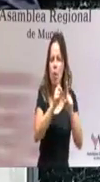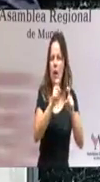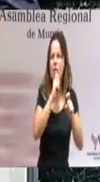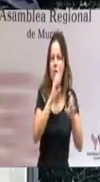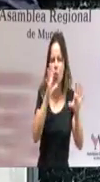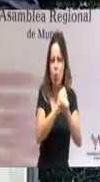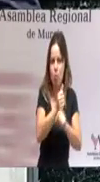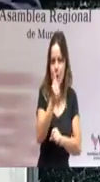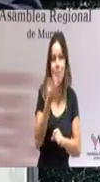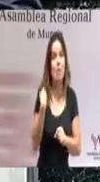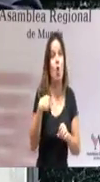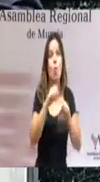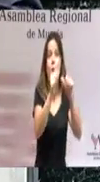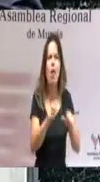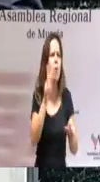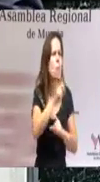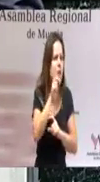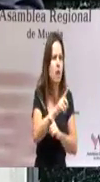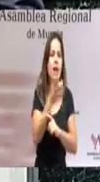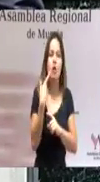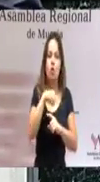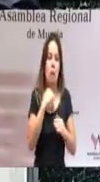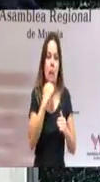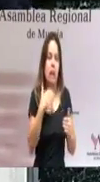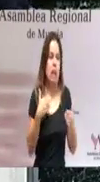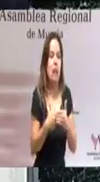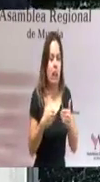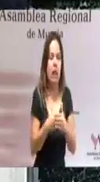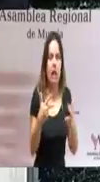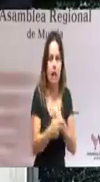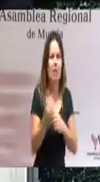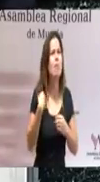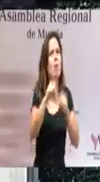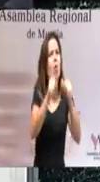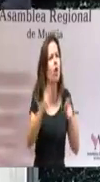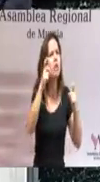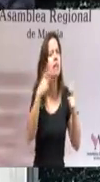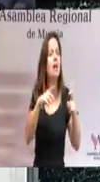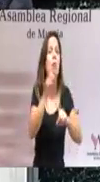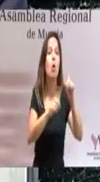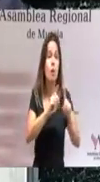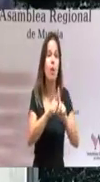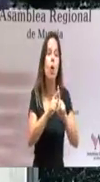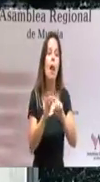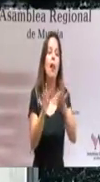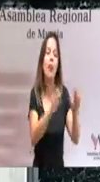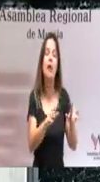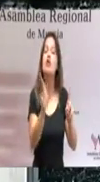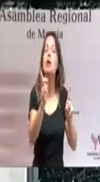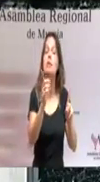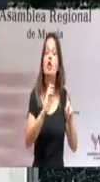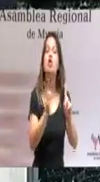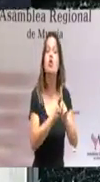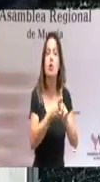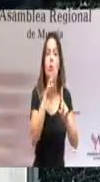el modelo que miente, que nos mantiene al borde del colapso, el modelo que intenta solucionar los problemas a base de baños y de selfies. Le puedo